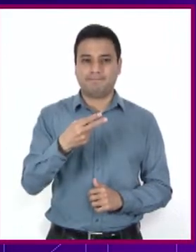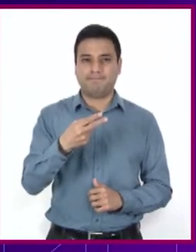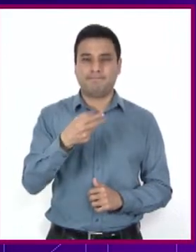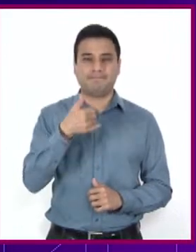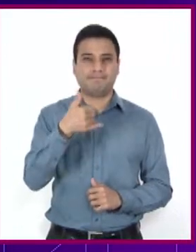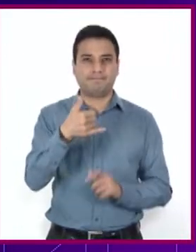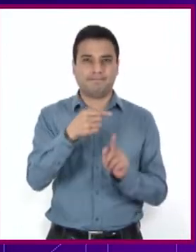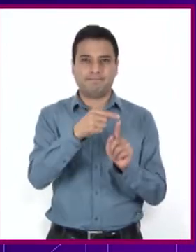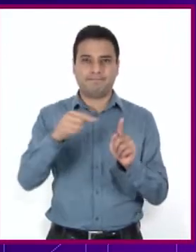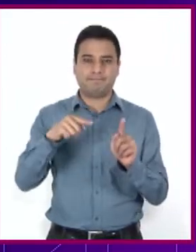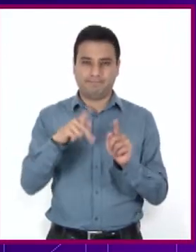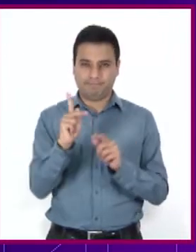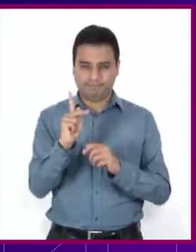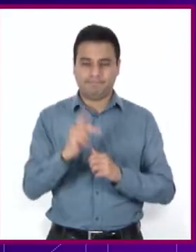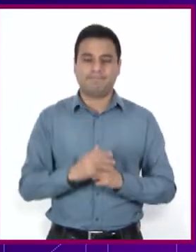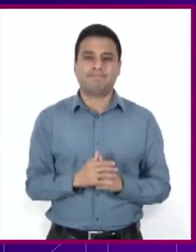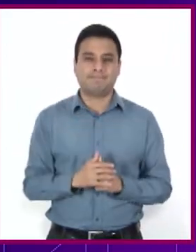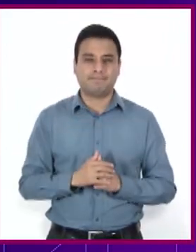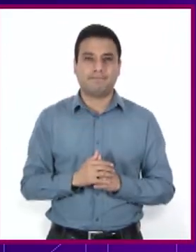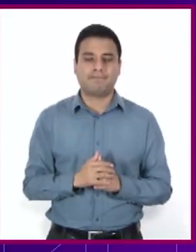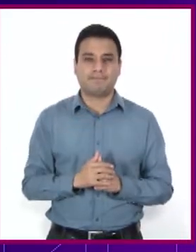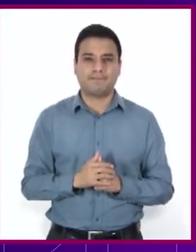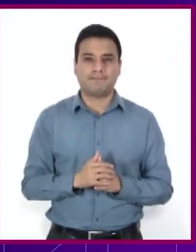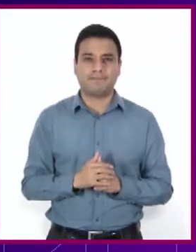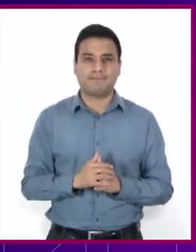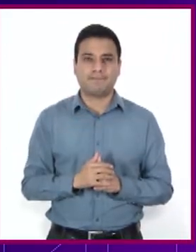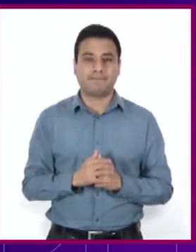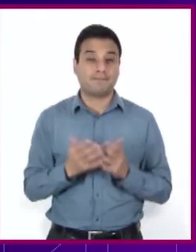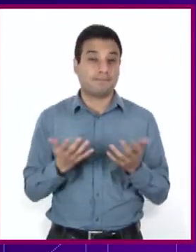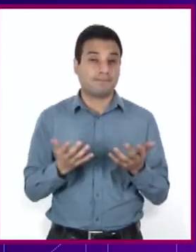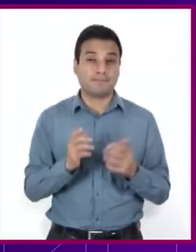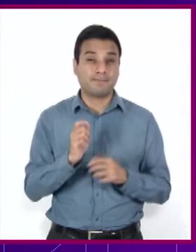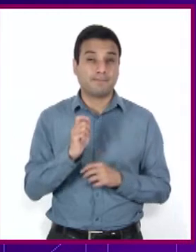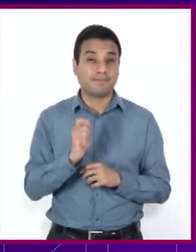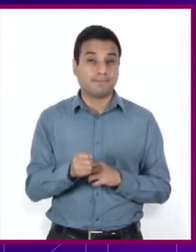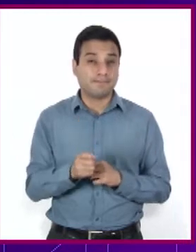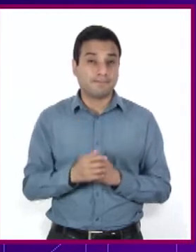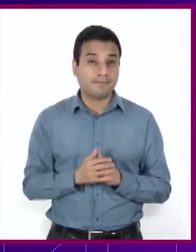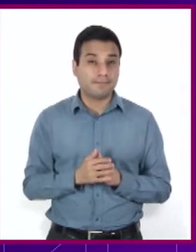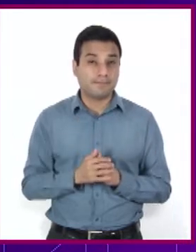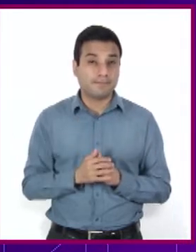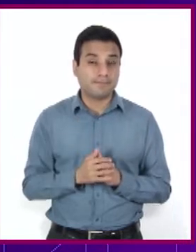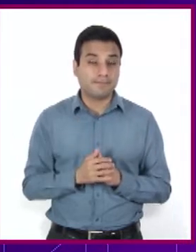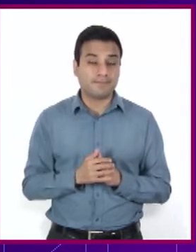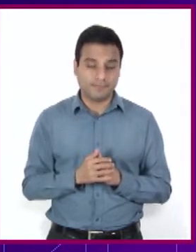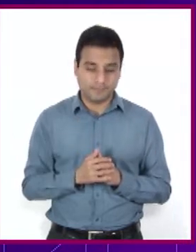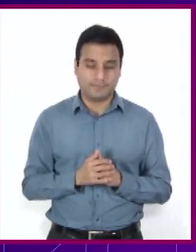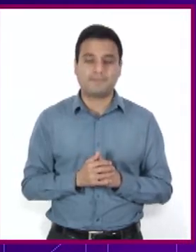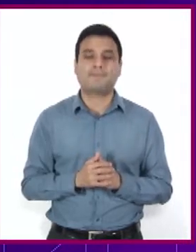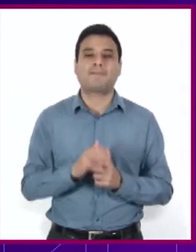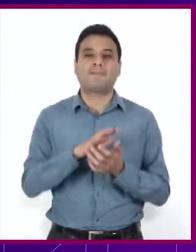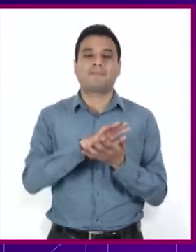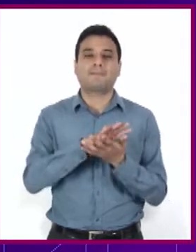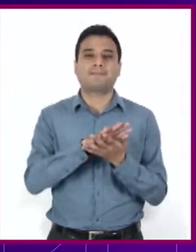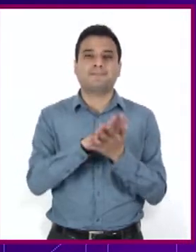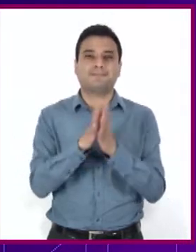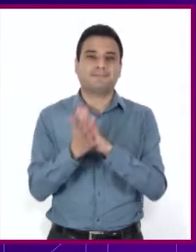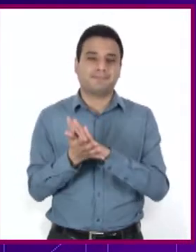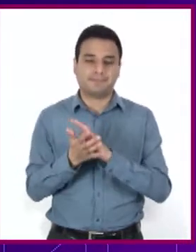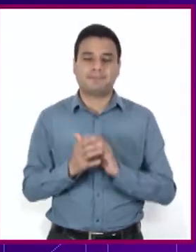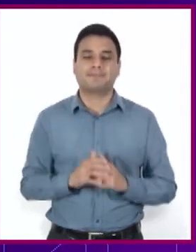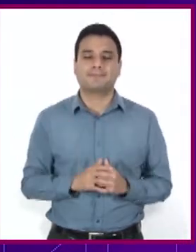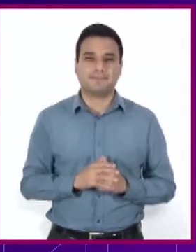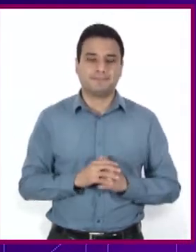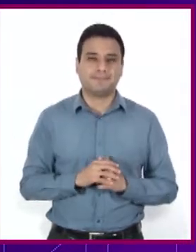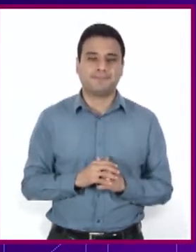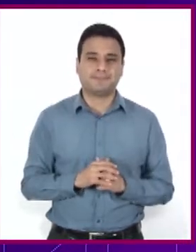la constante de proporcionalidad K. Por lo tanto, si queremos encontrar el volumen de una masa de